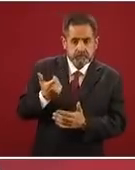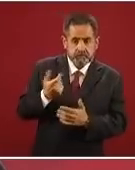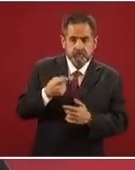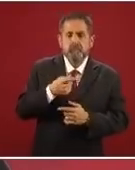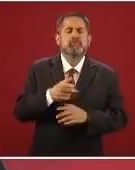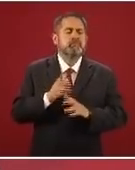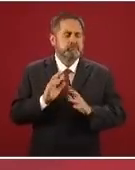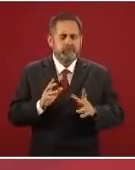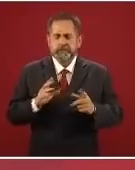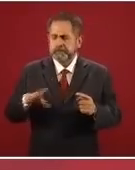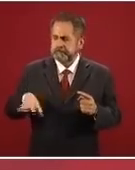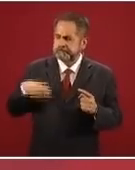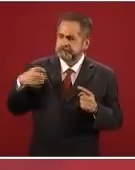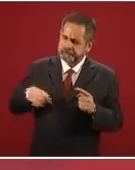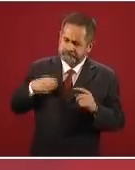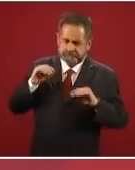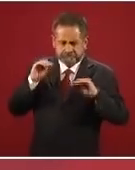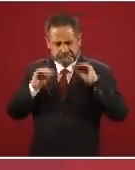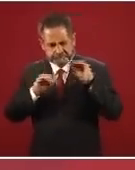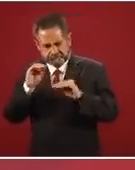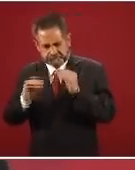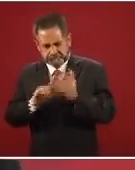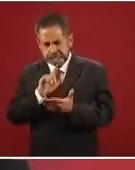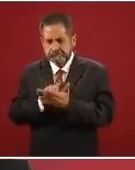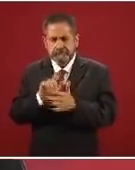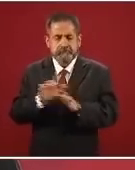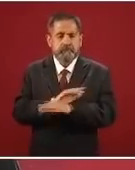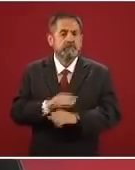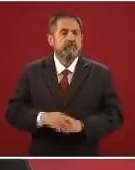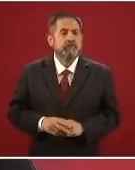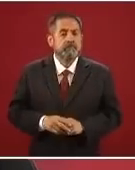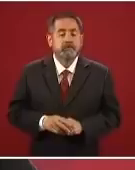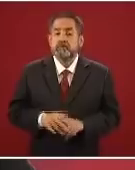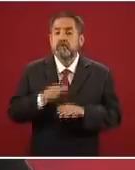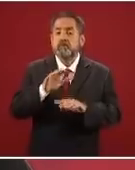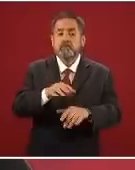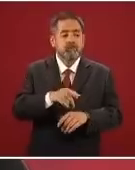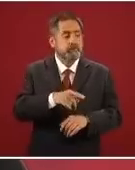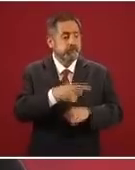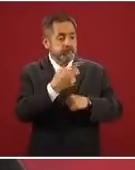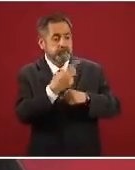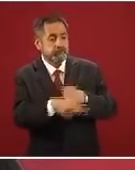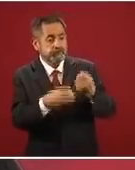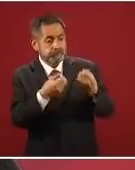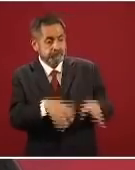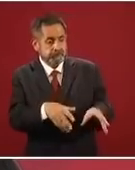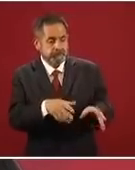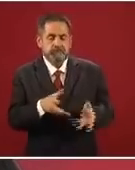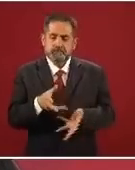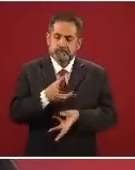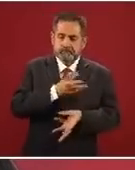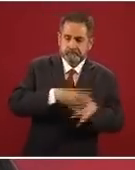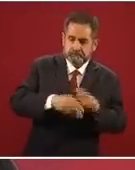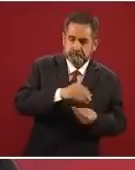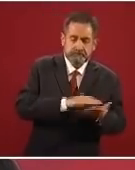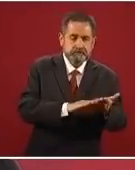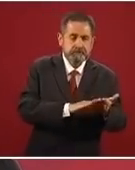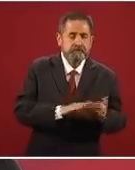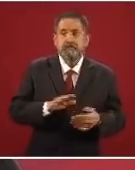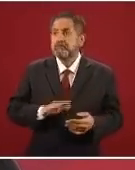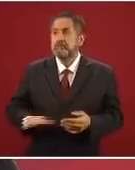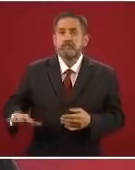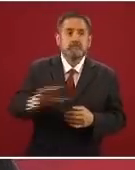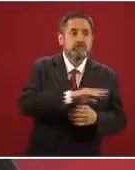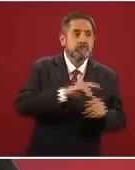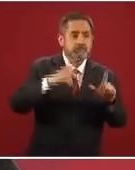hecho un esfuerzo muy grande. En la reparación del daño, el país ha sufrido enormemente.